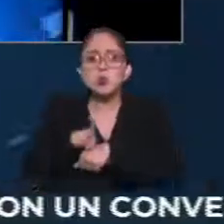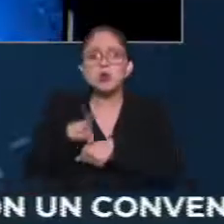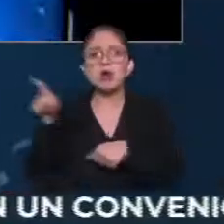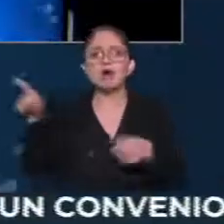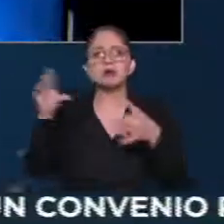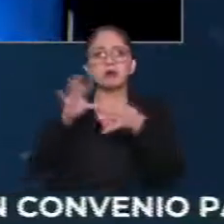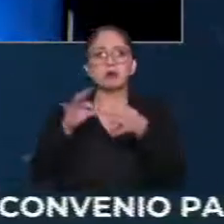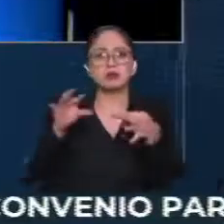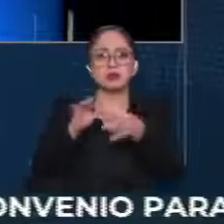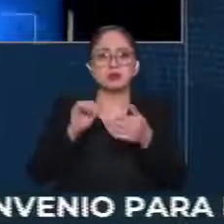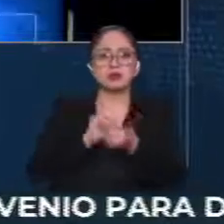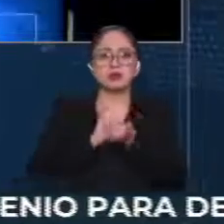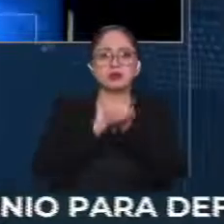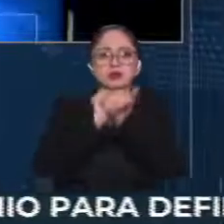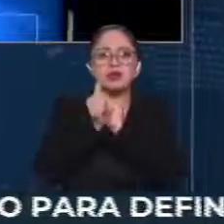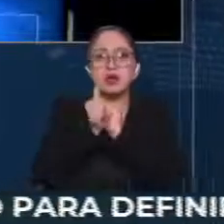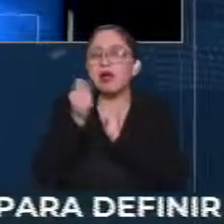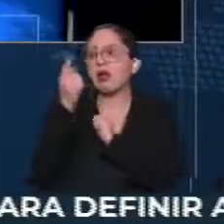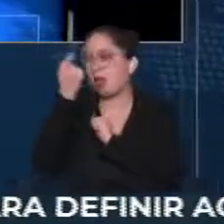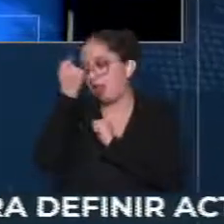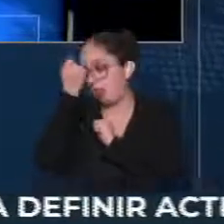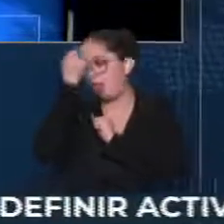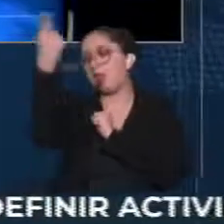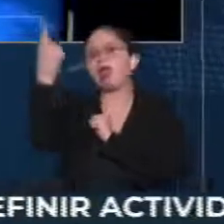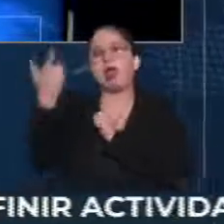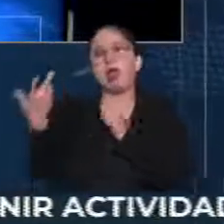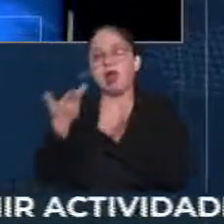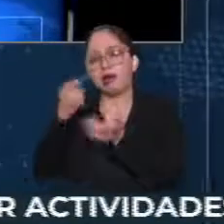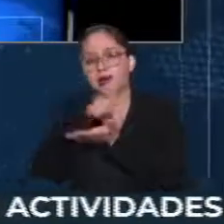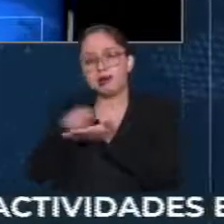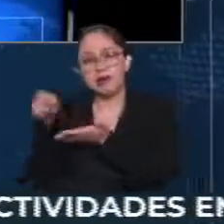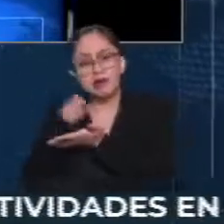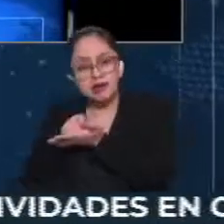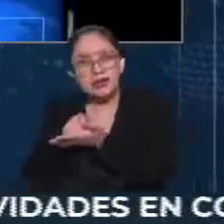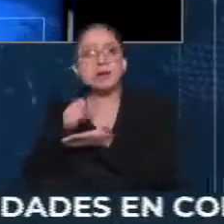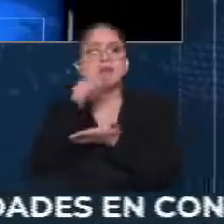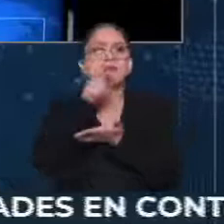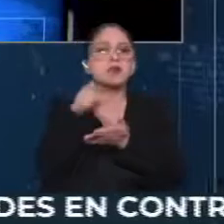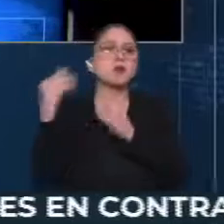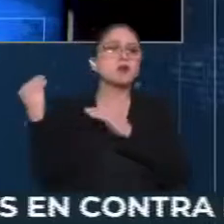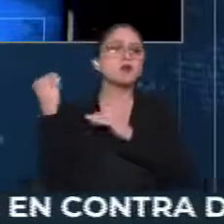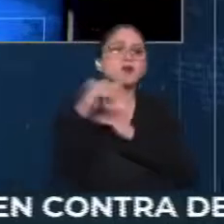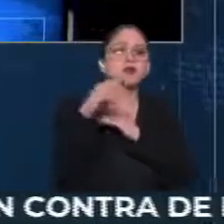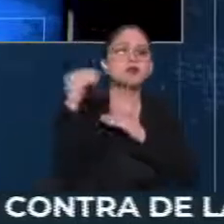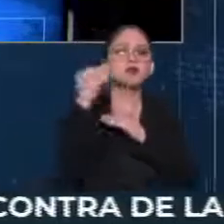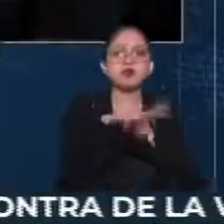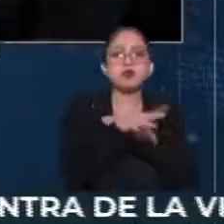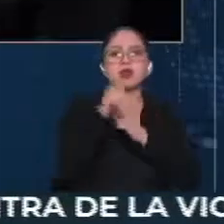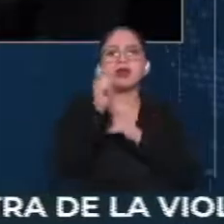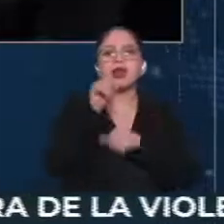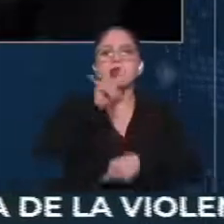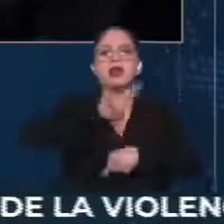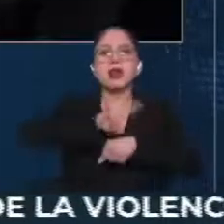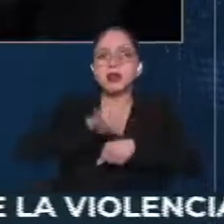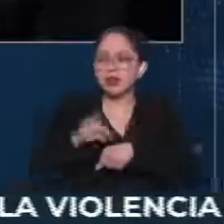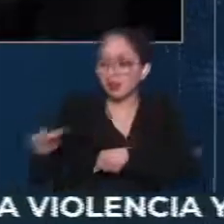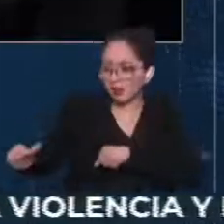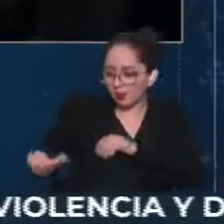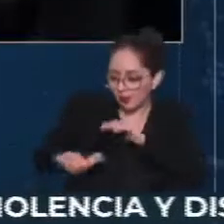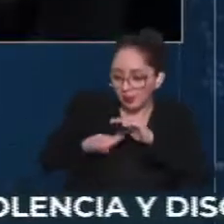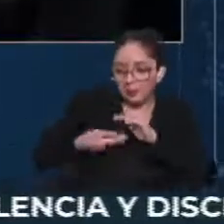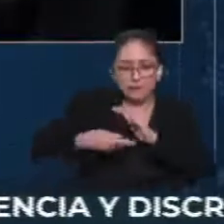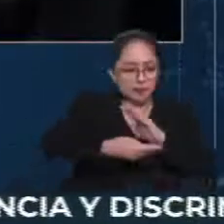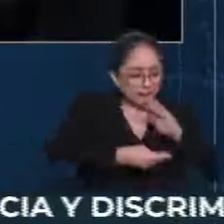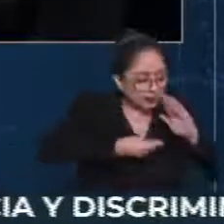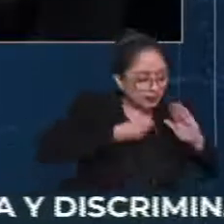se me ocurre inventar esto, y lo escribe y lo promocionan en las redes sociales y lo hace pasar como filtraciones, ¿no? Y él ha